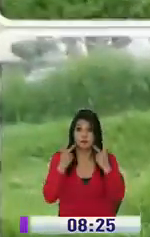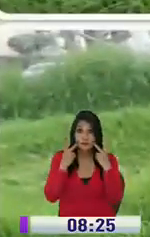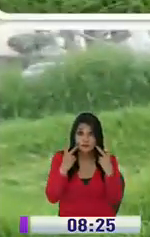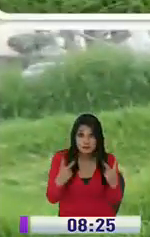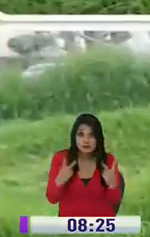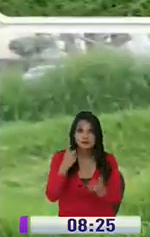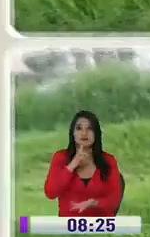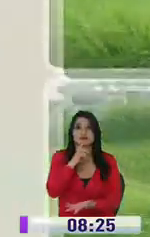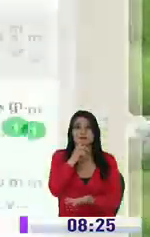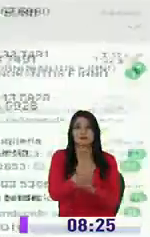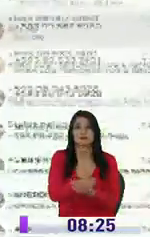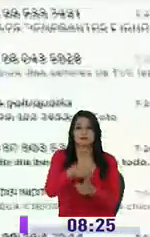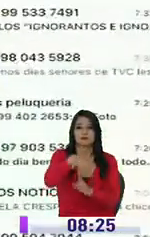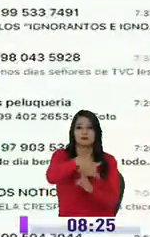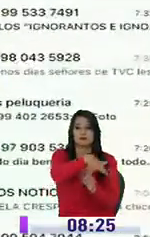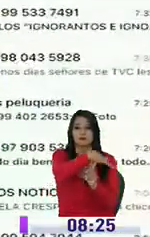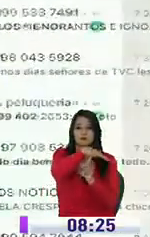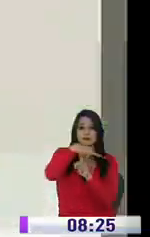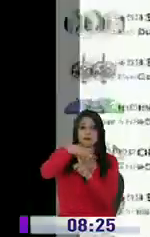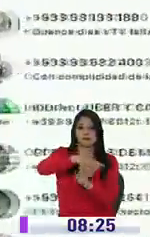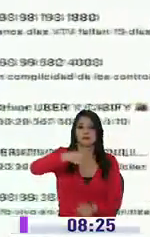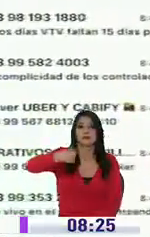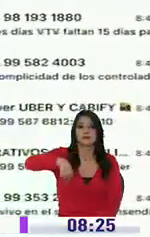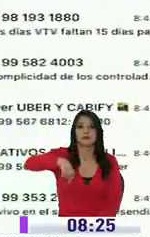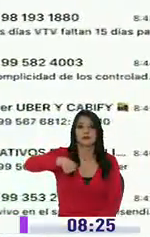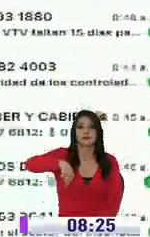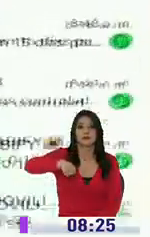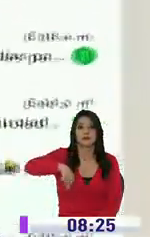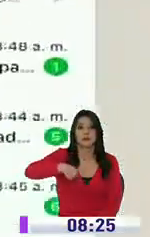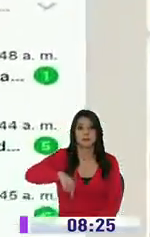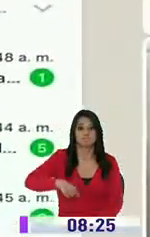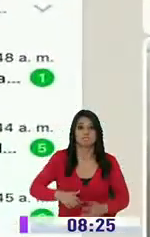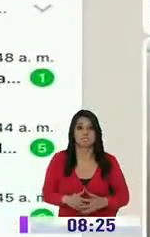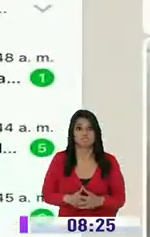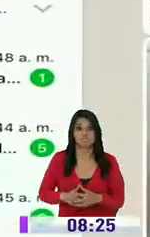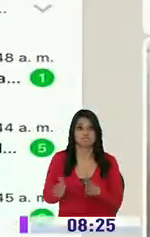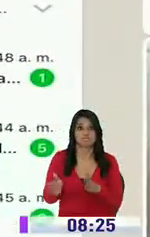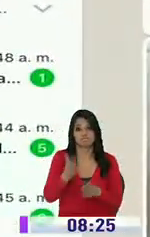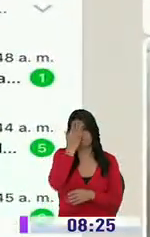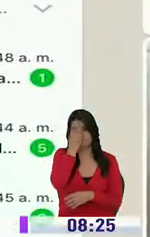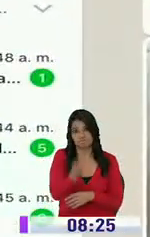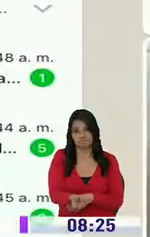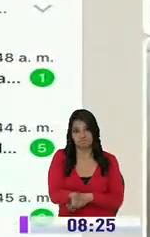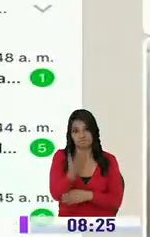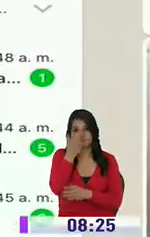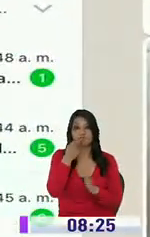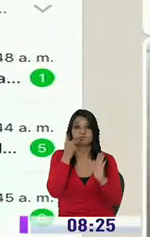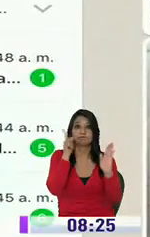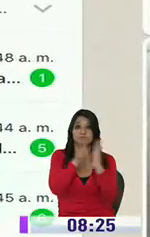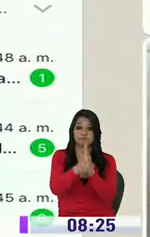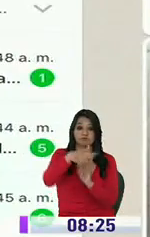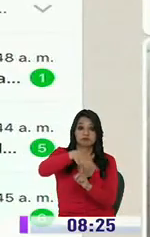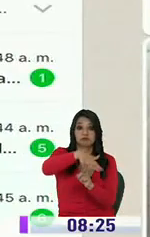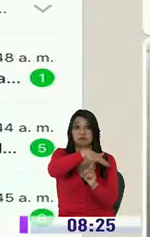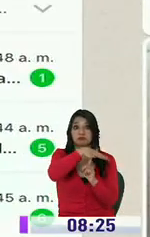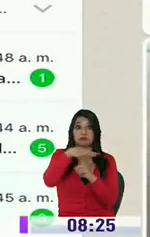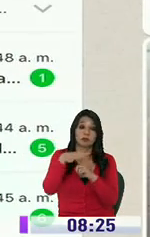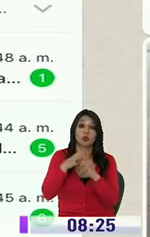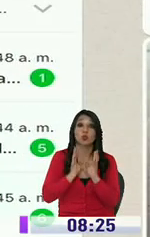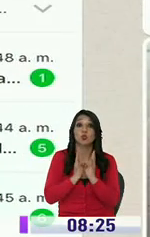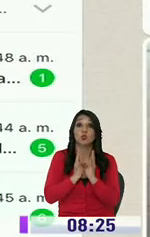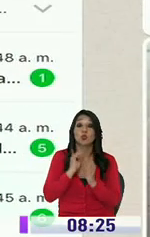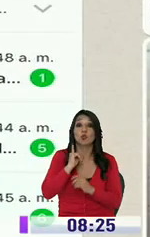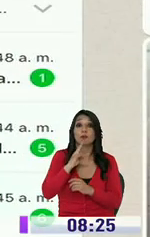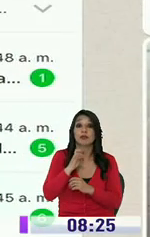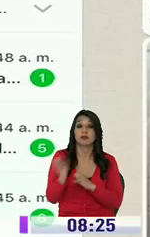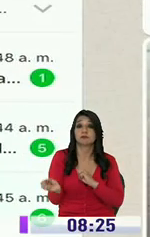digo. Parque de Quitumbe Solidaridad, increíble. Buenos días, TVC. Quiero anunciar que en el Parque Comandá se ha hecho un sitio donde